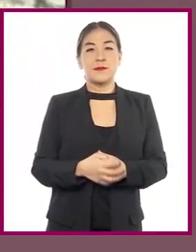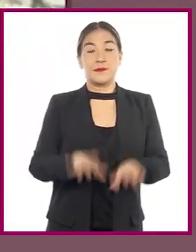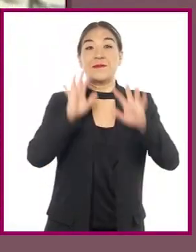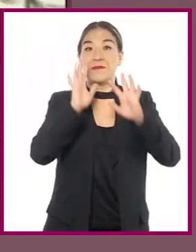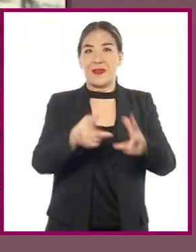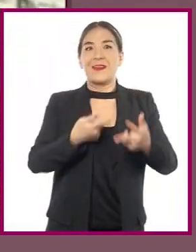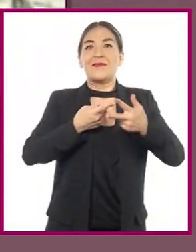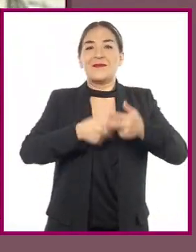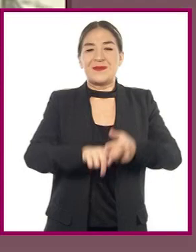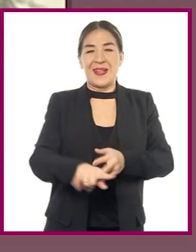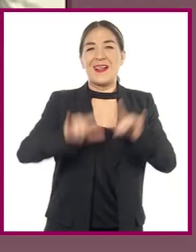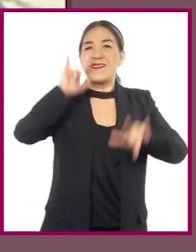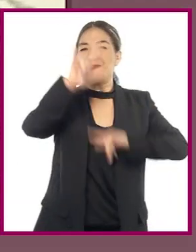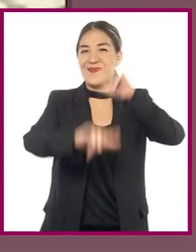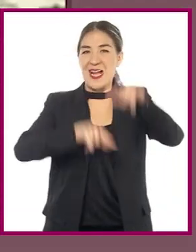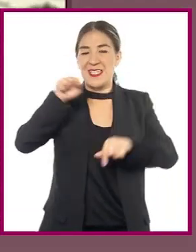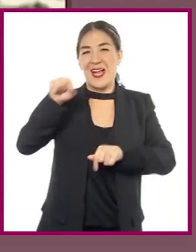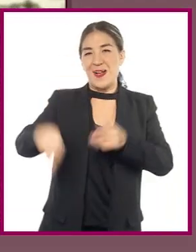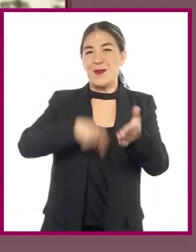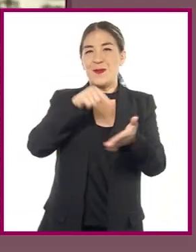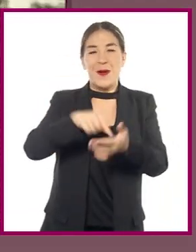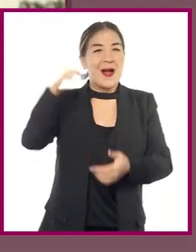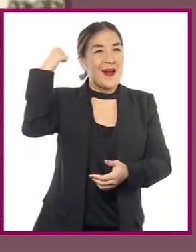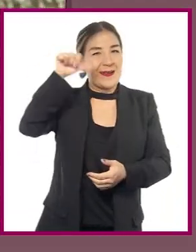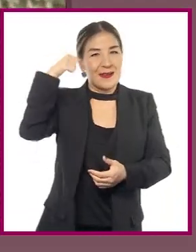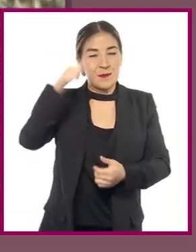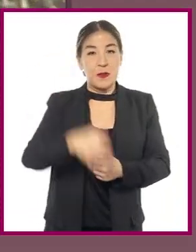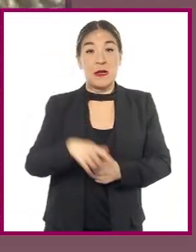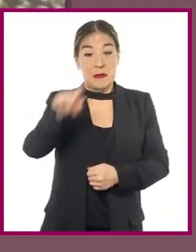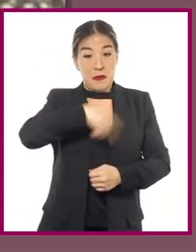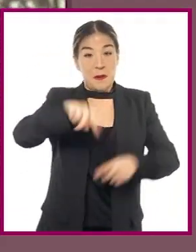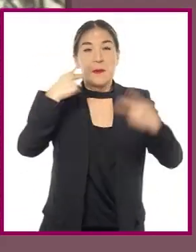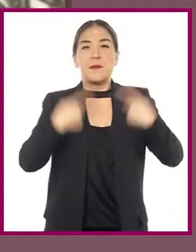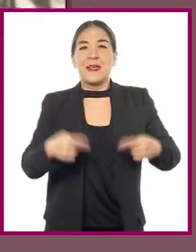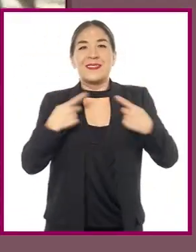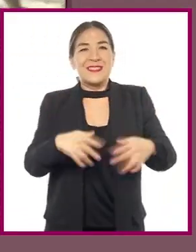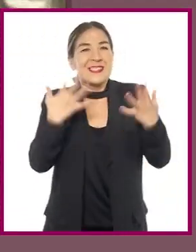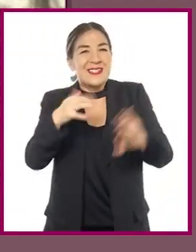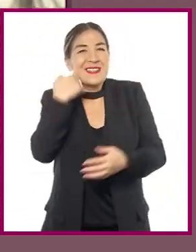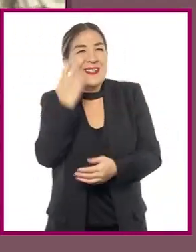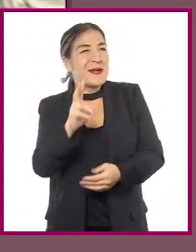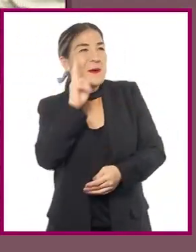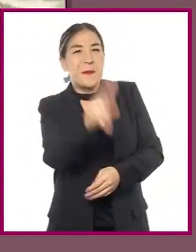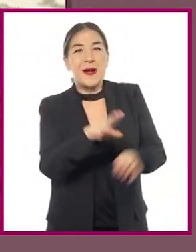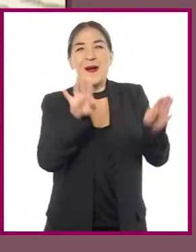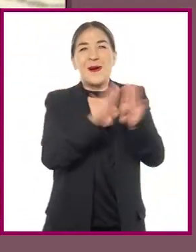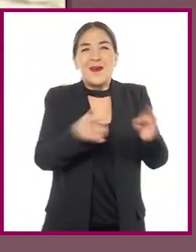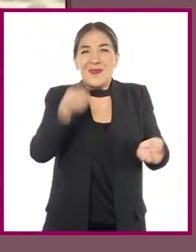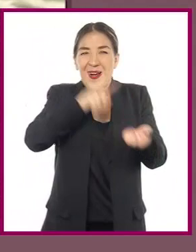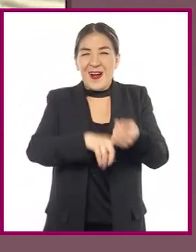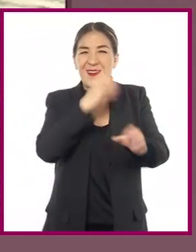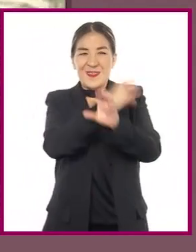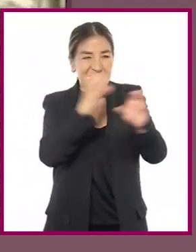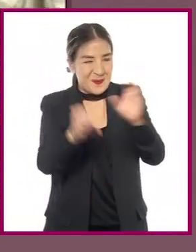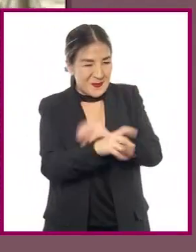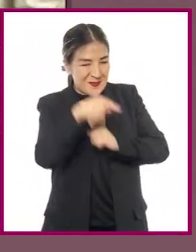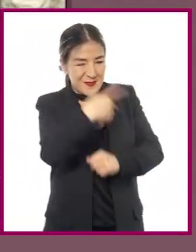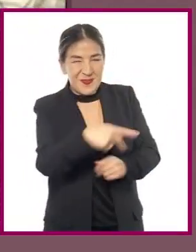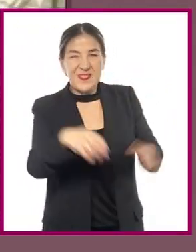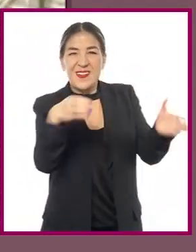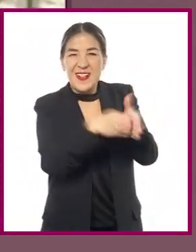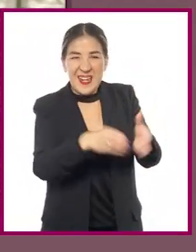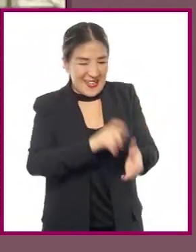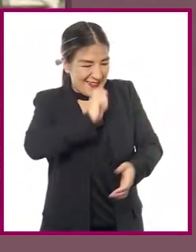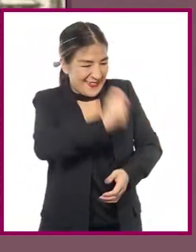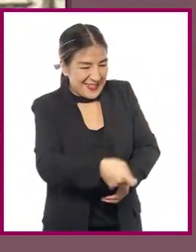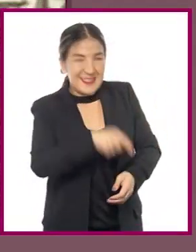Comienza la Feria de Acapulco. Los lugareños ansían ver las maravillas que encierran cajas, cajones y